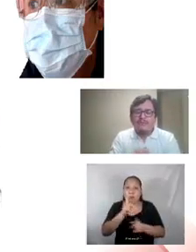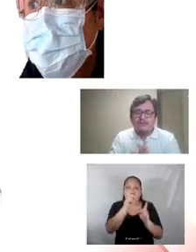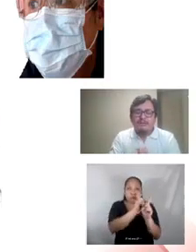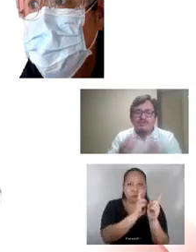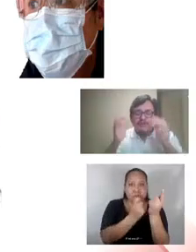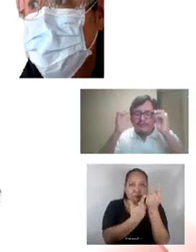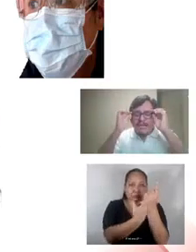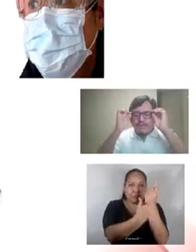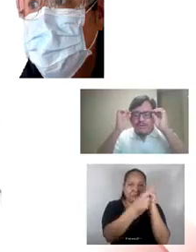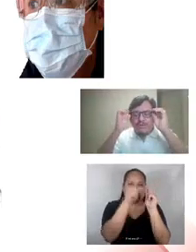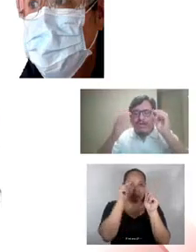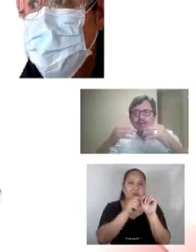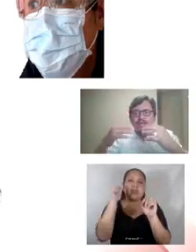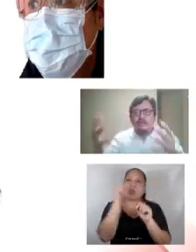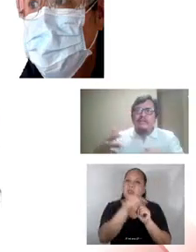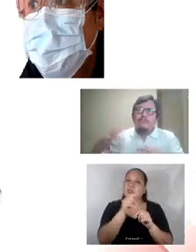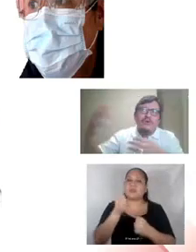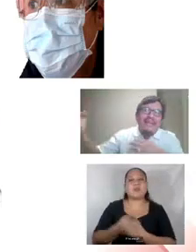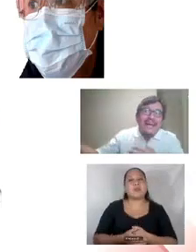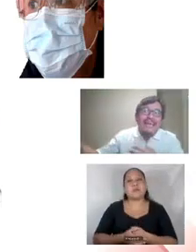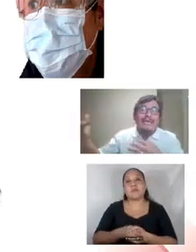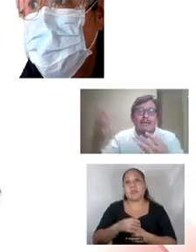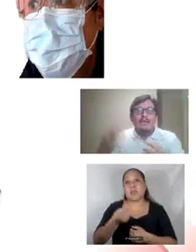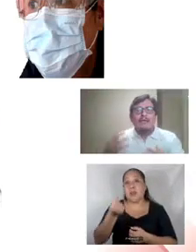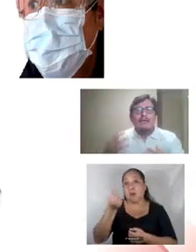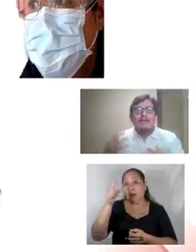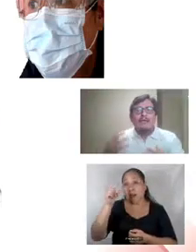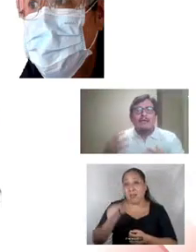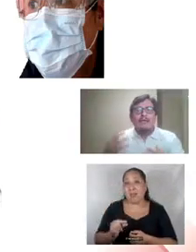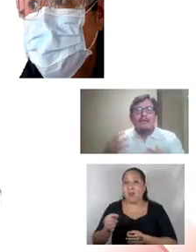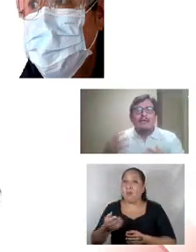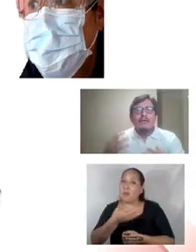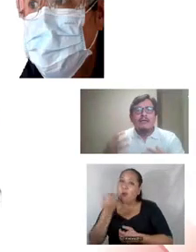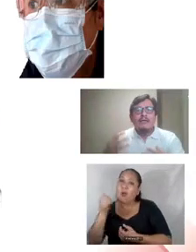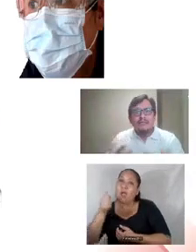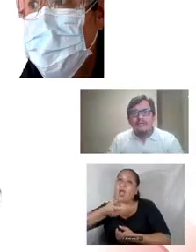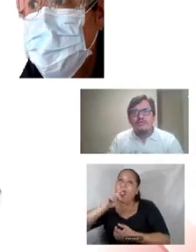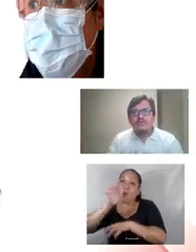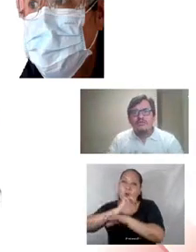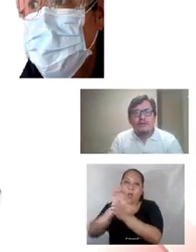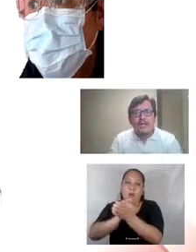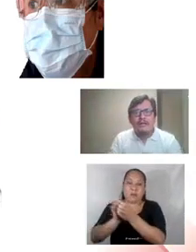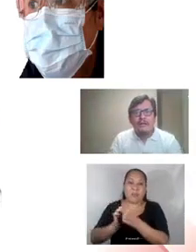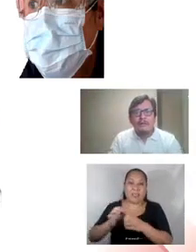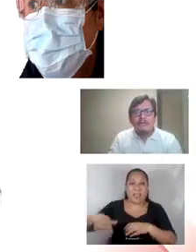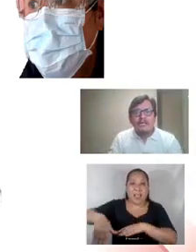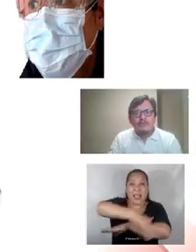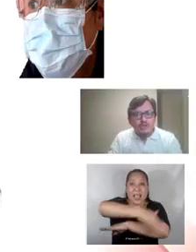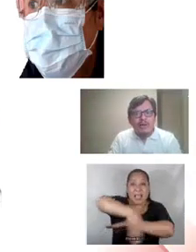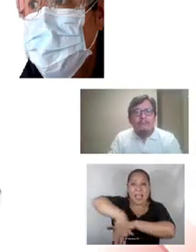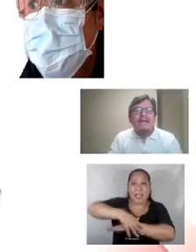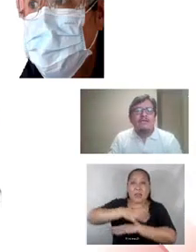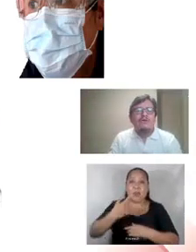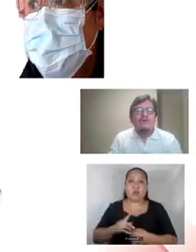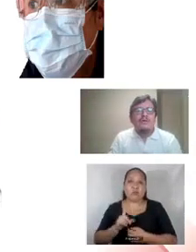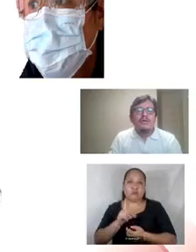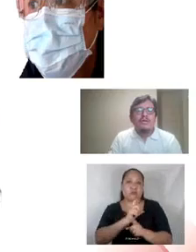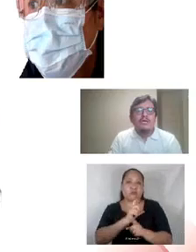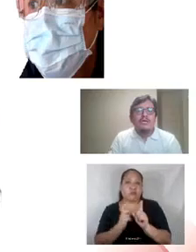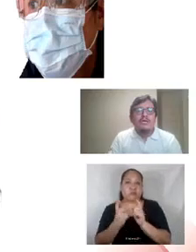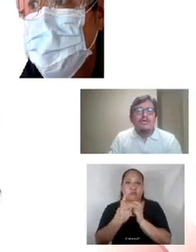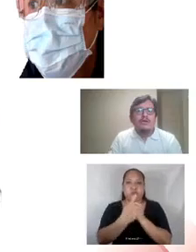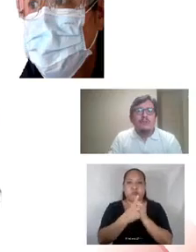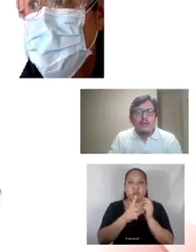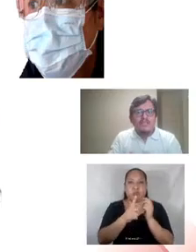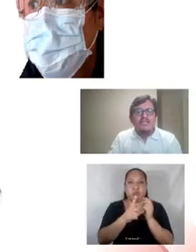Pero evidentemente es mucho más barato a lo largo del tiempo. En la calle se recomienda que lleven su frasquito de alcohol gel.